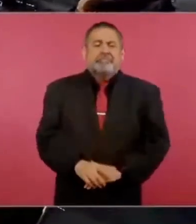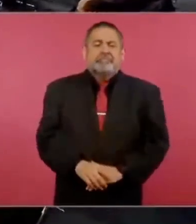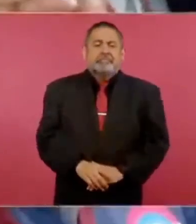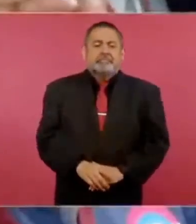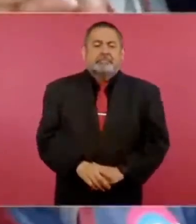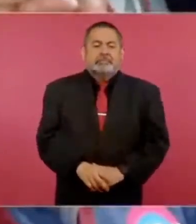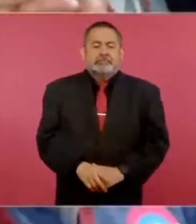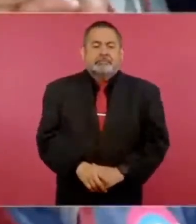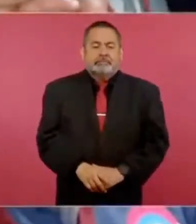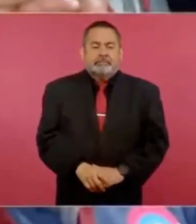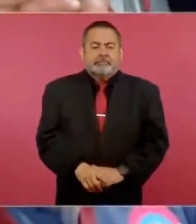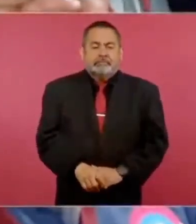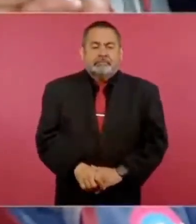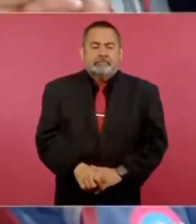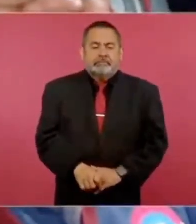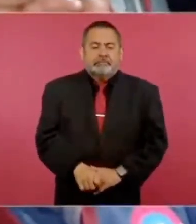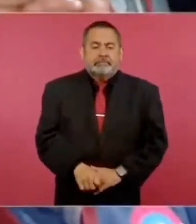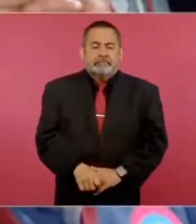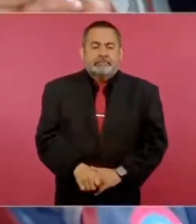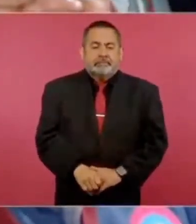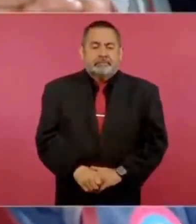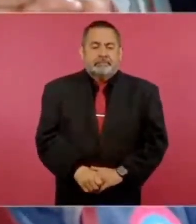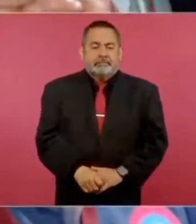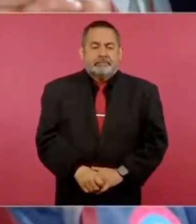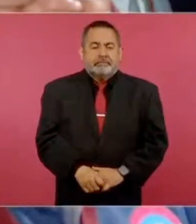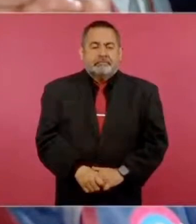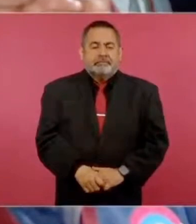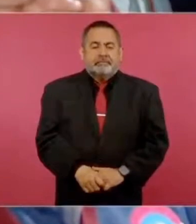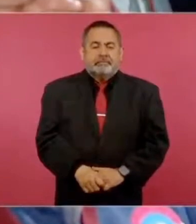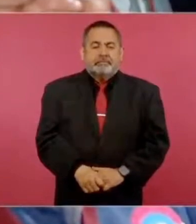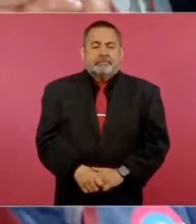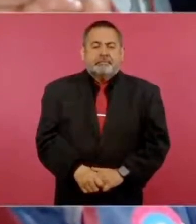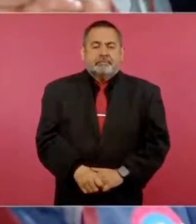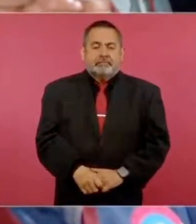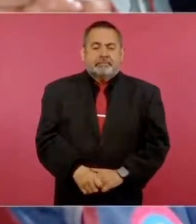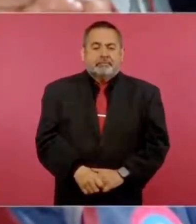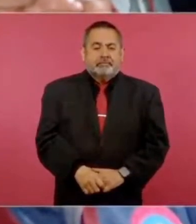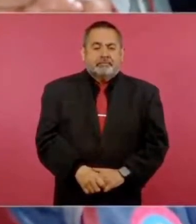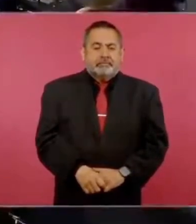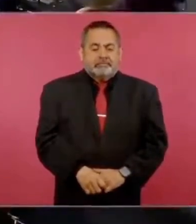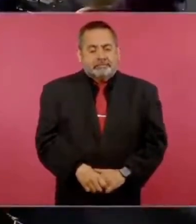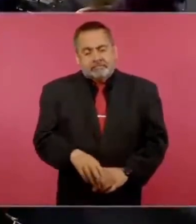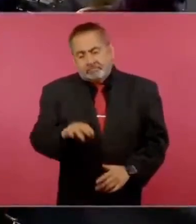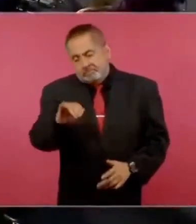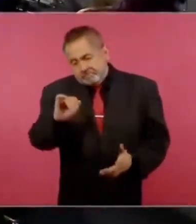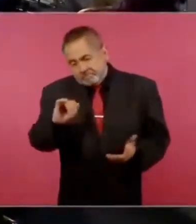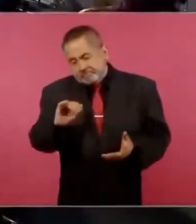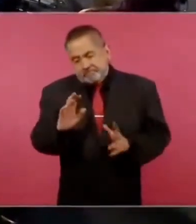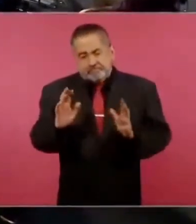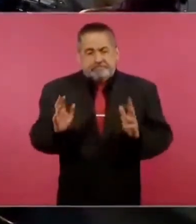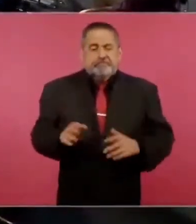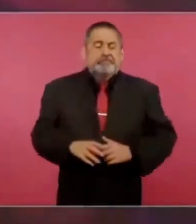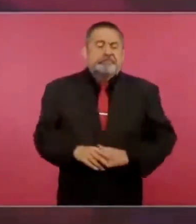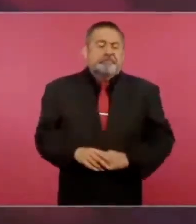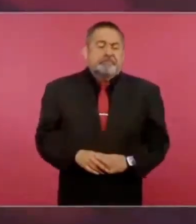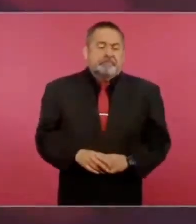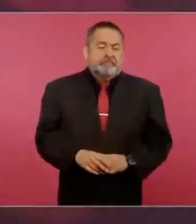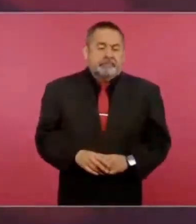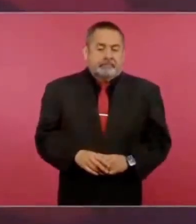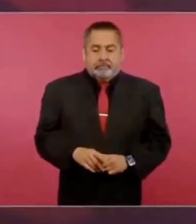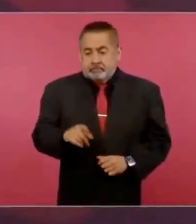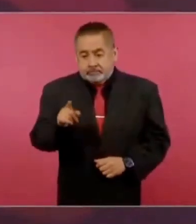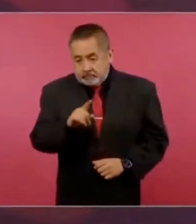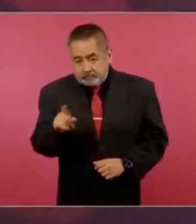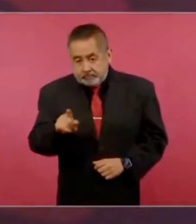Aunque esté en curso la investigación. Sí. Pues sí, porque si no se tendría que retirar